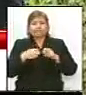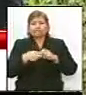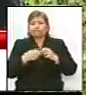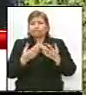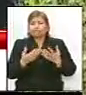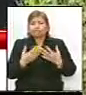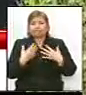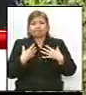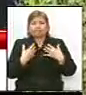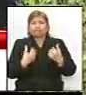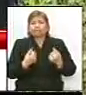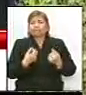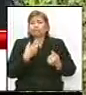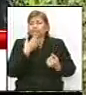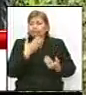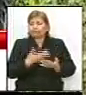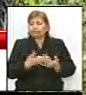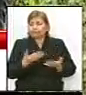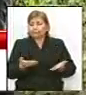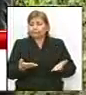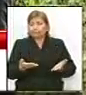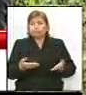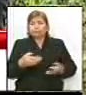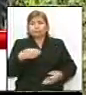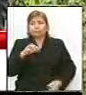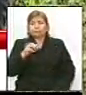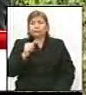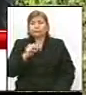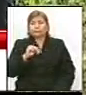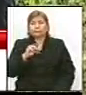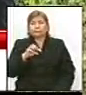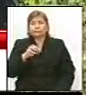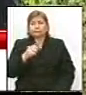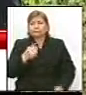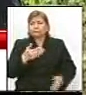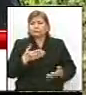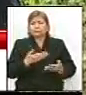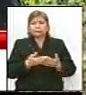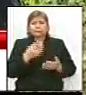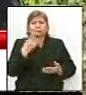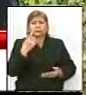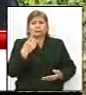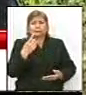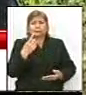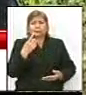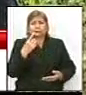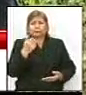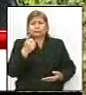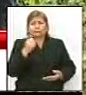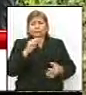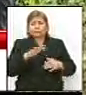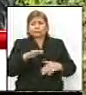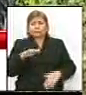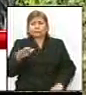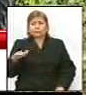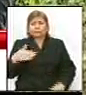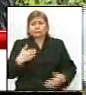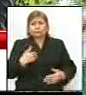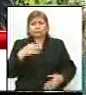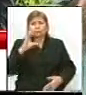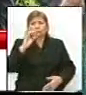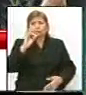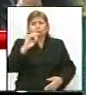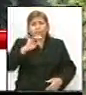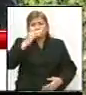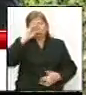en salud. Imagínense, acá en Palma Pampa estamos de cada 7, de cada 10 niños tenemos 7 enfermos,